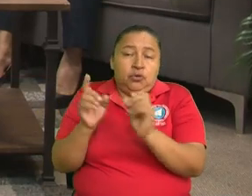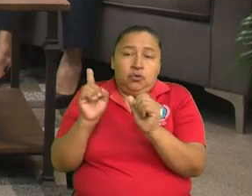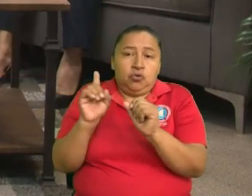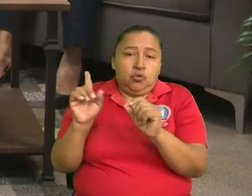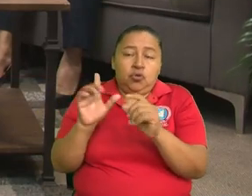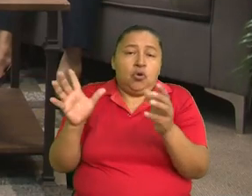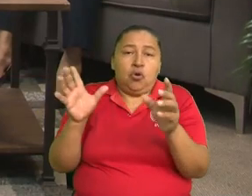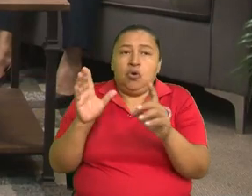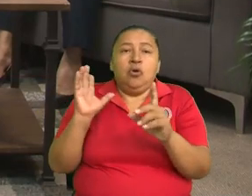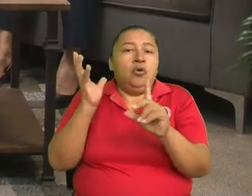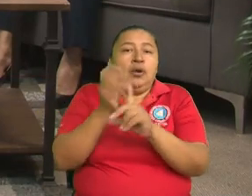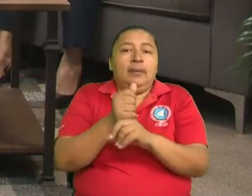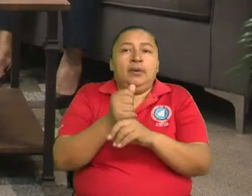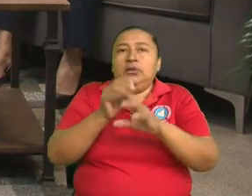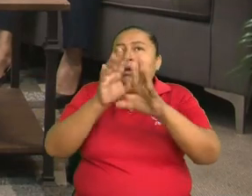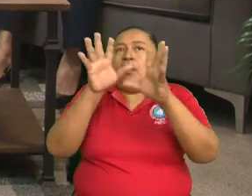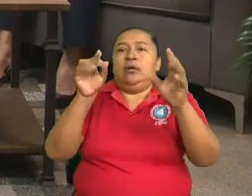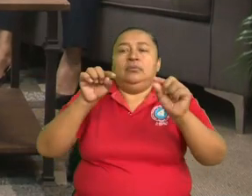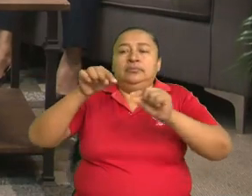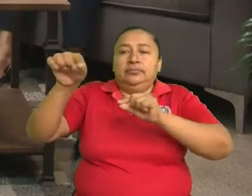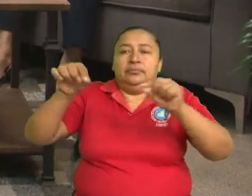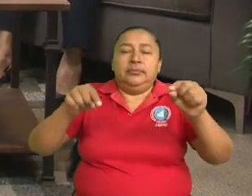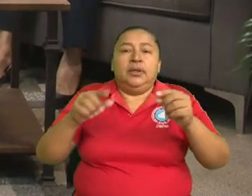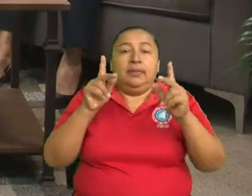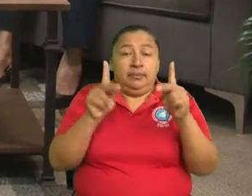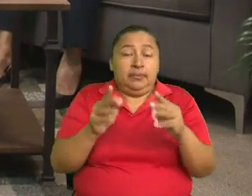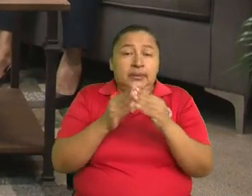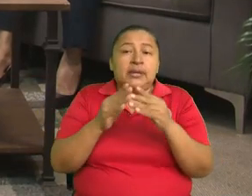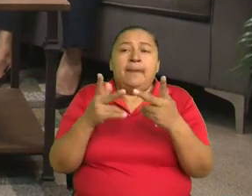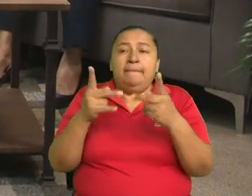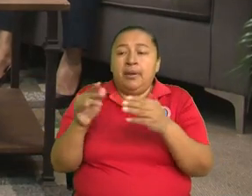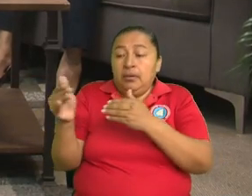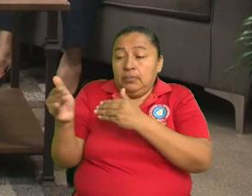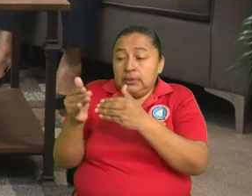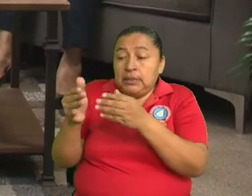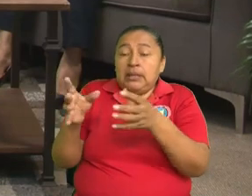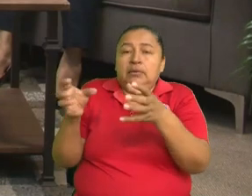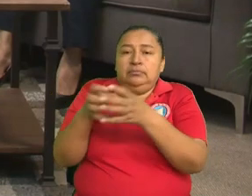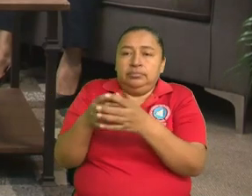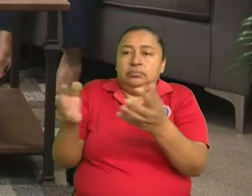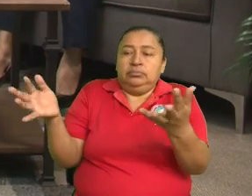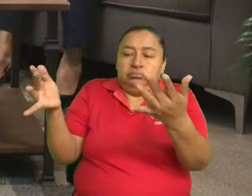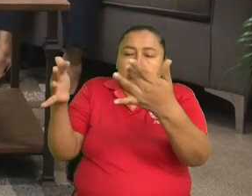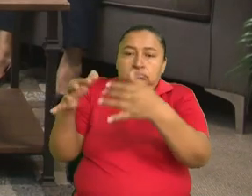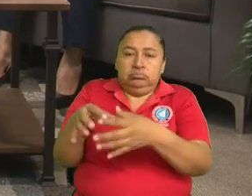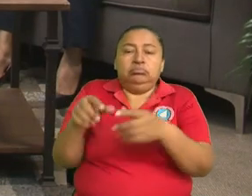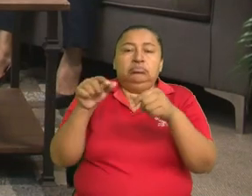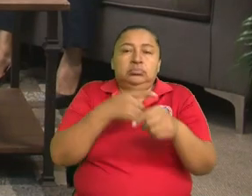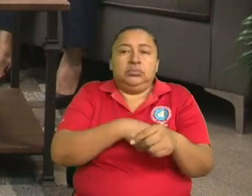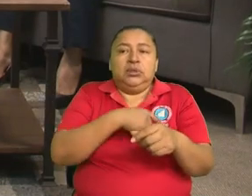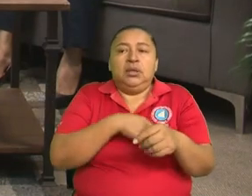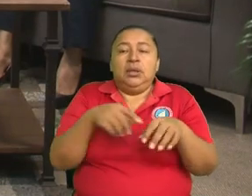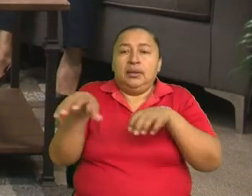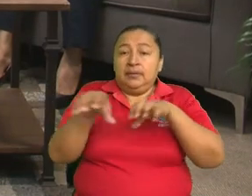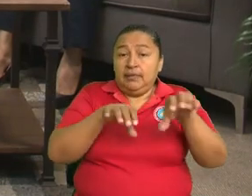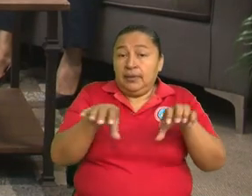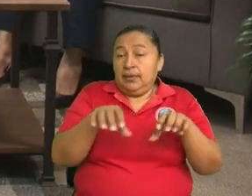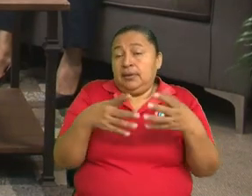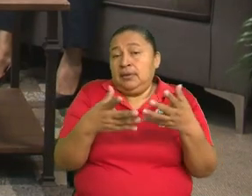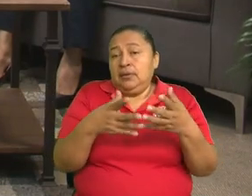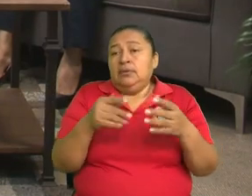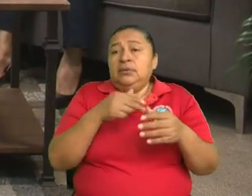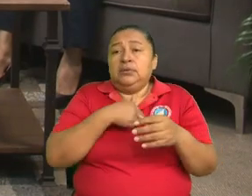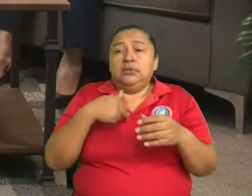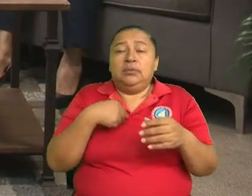logramos tan domiciliar, pues, pero por lo menos lo más cerca posible hemos logrado que las actividades que